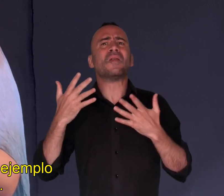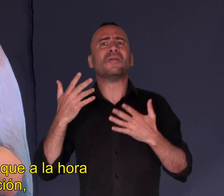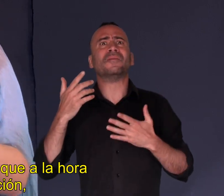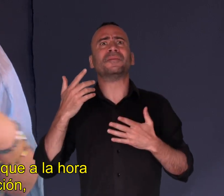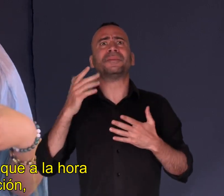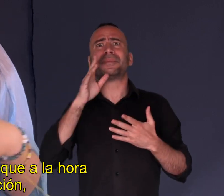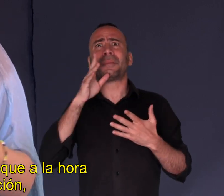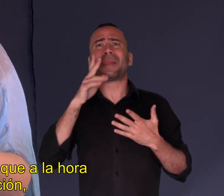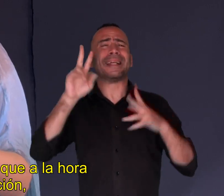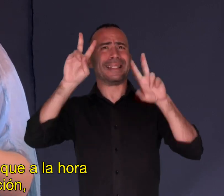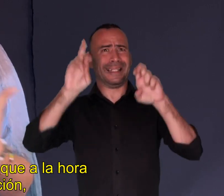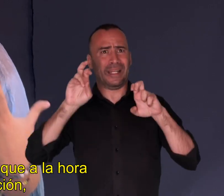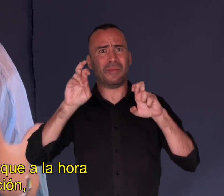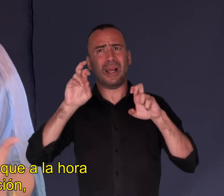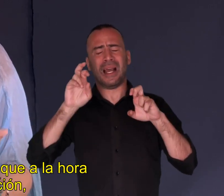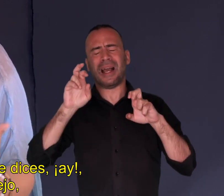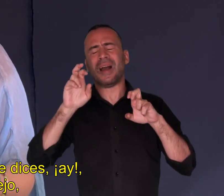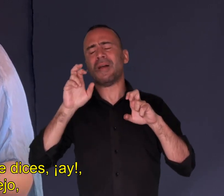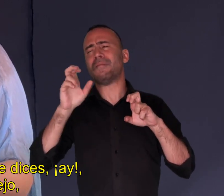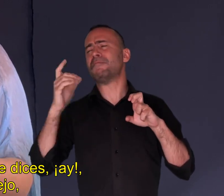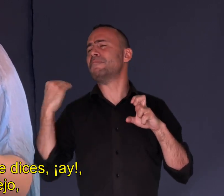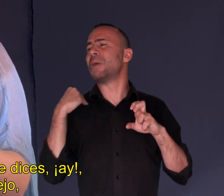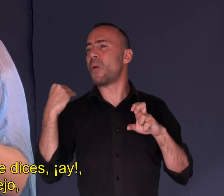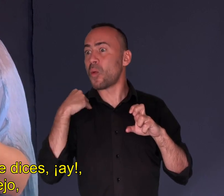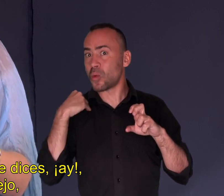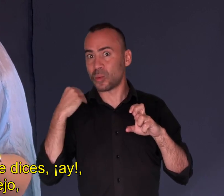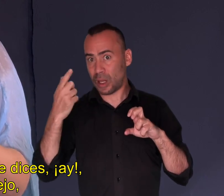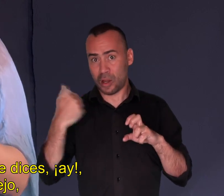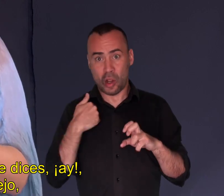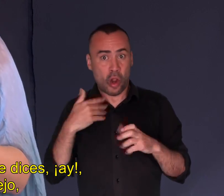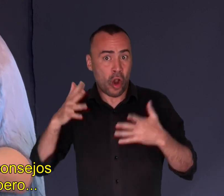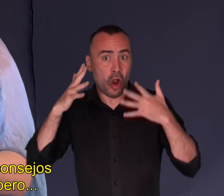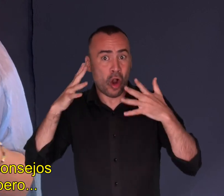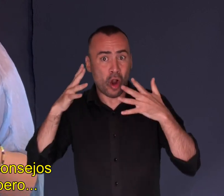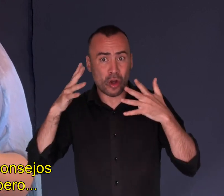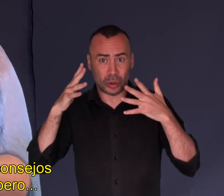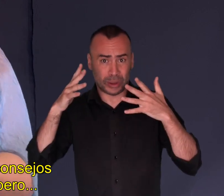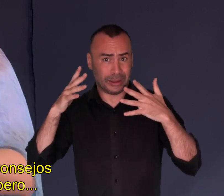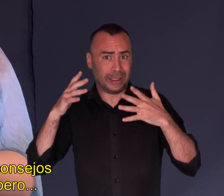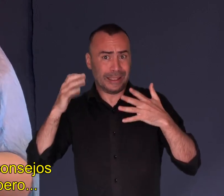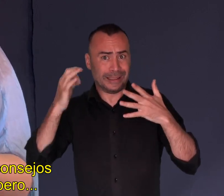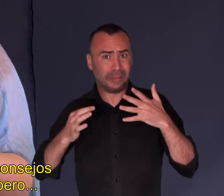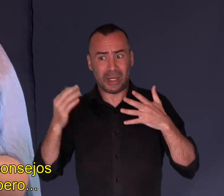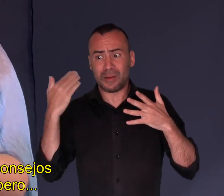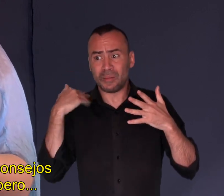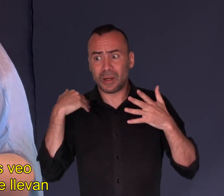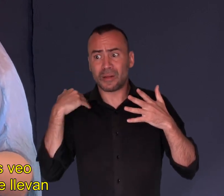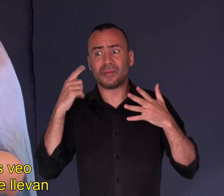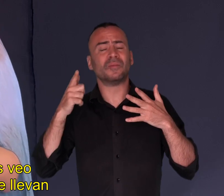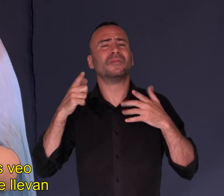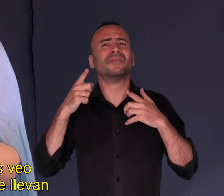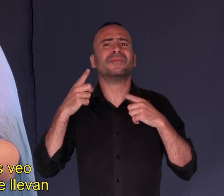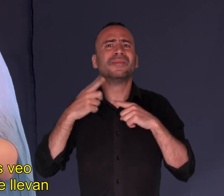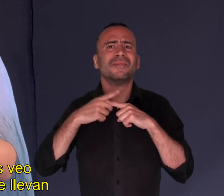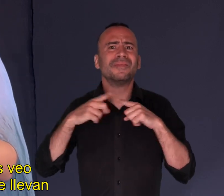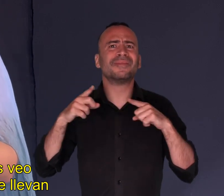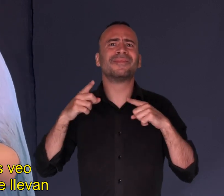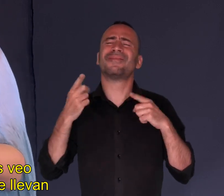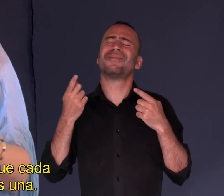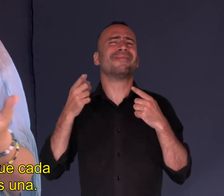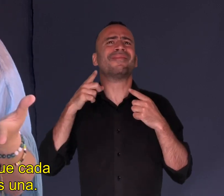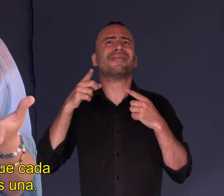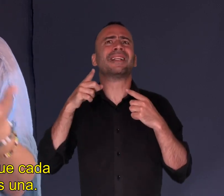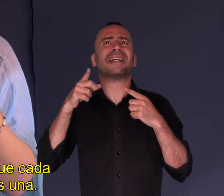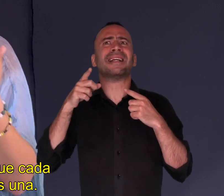actual pero si es verdad que a la hora de formación Cuando alguien me dice Ay un consejo que yo creo que consejos no se pero cuando les veo las líneas que